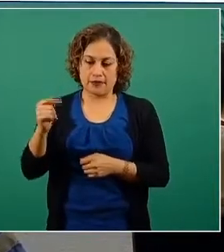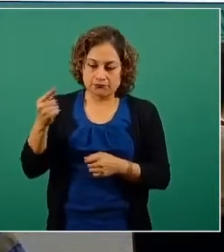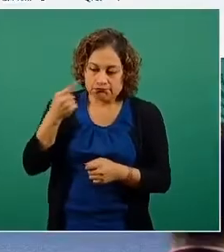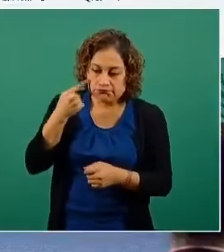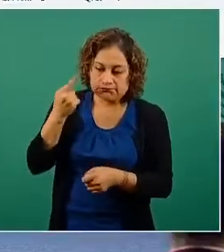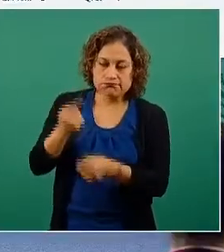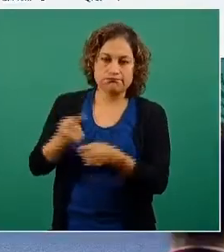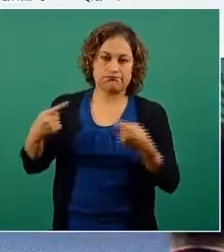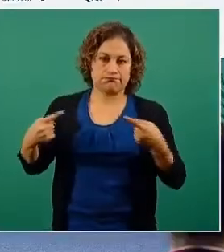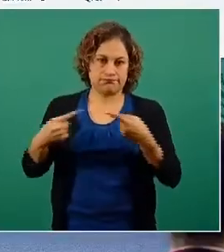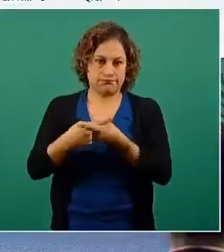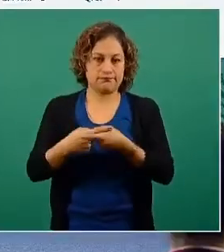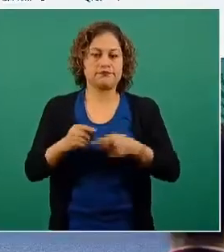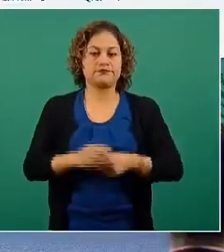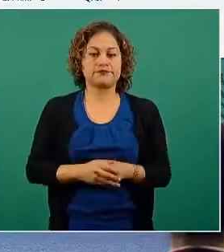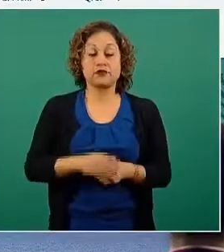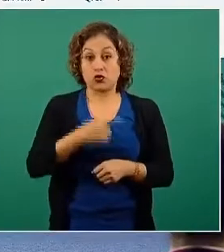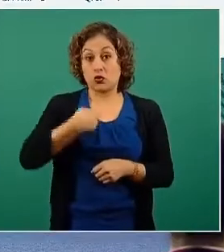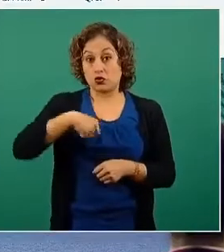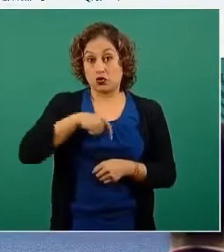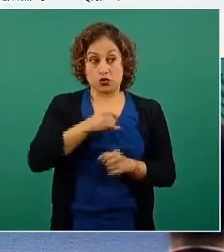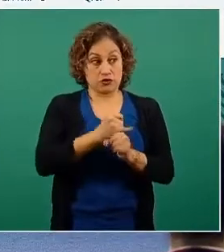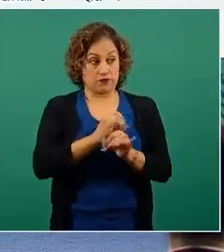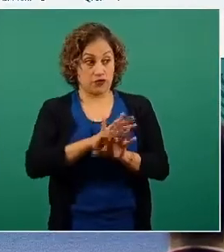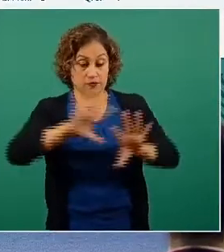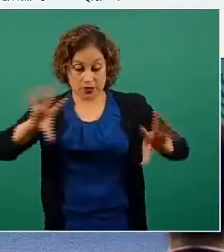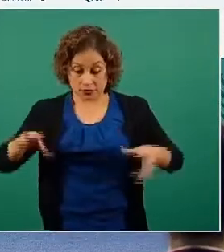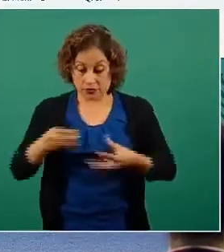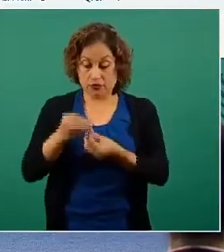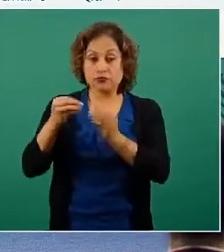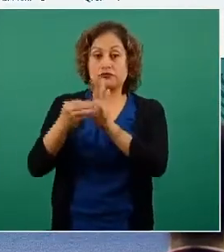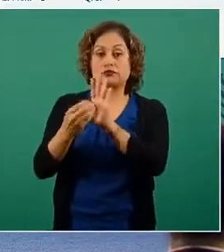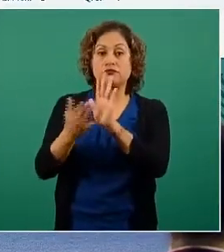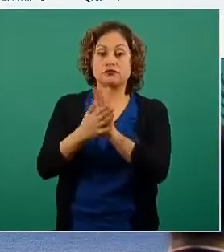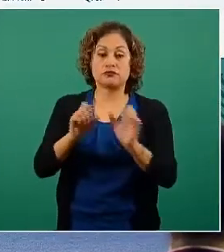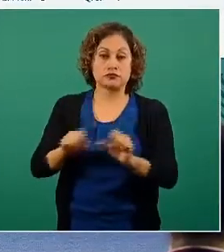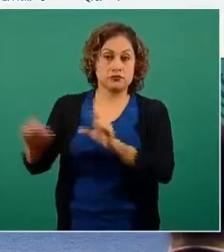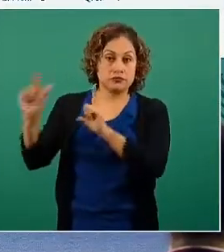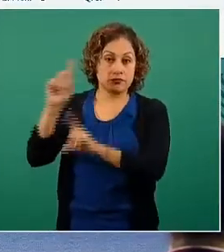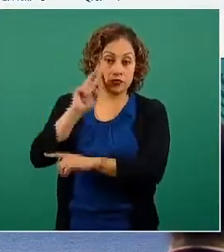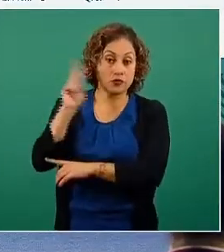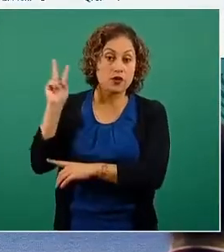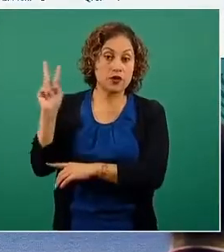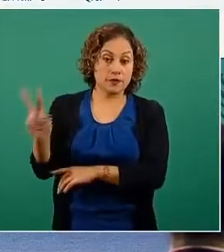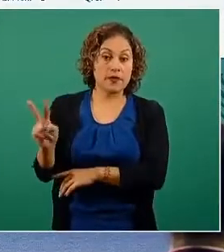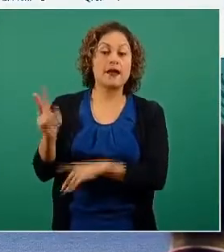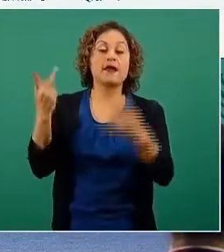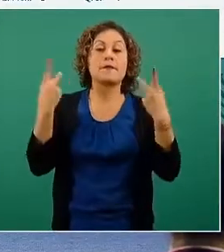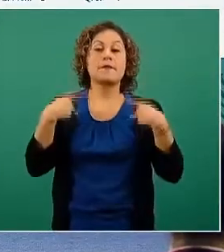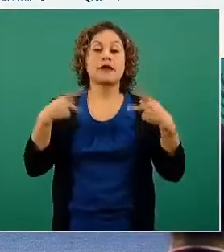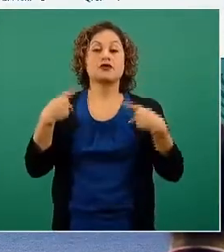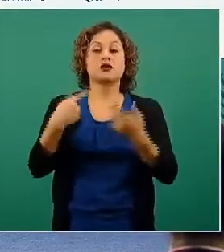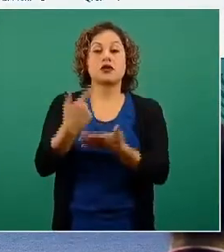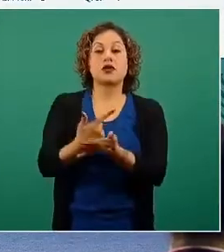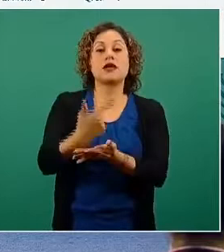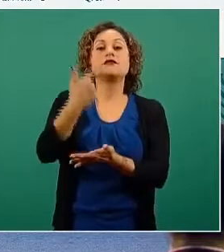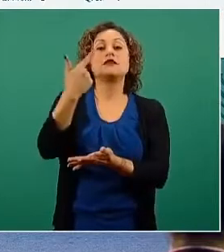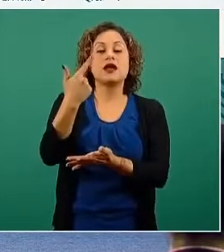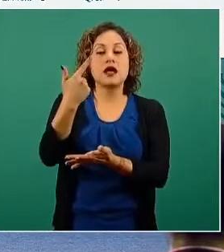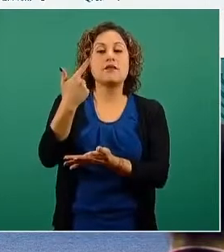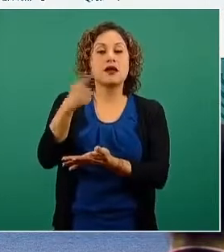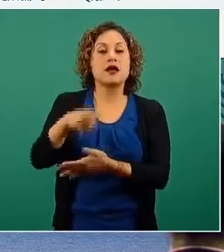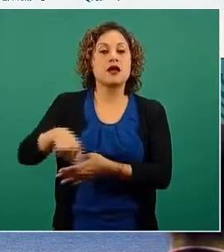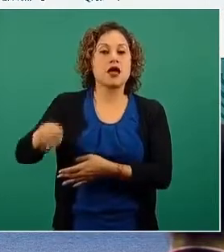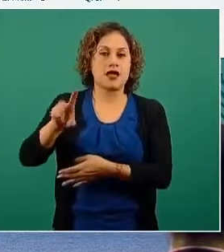datos, y en este caso, hablemos de una proporción de los casos graves: 35 se han dado